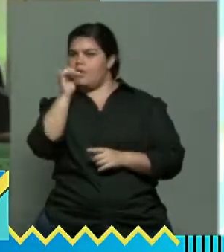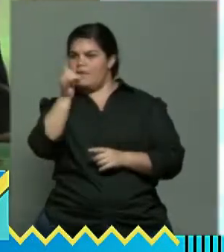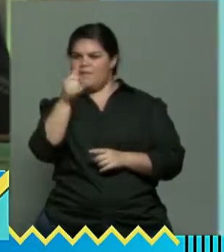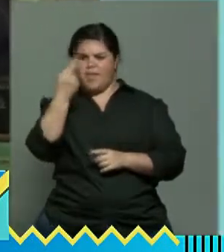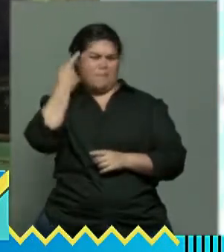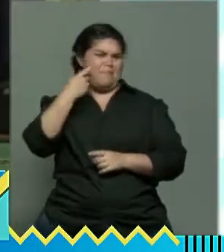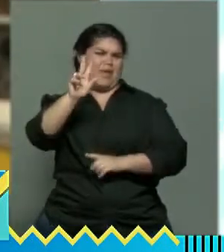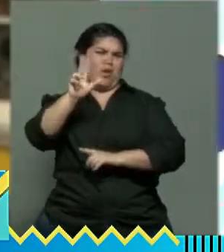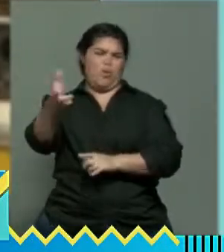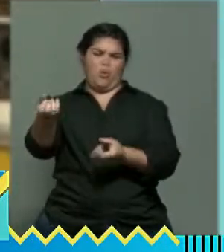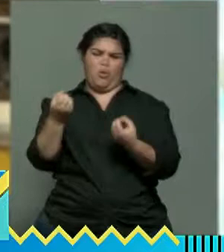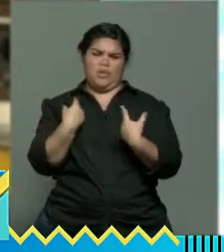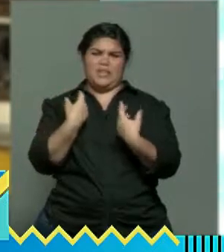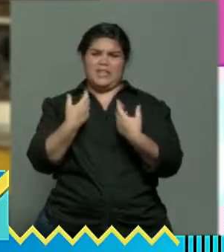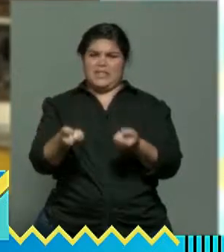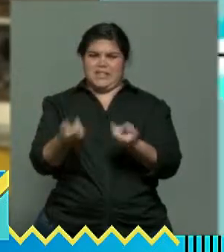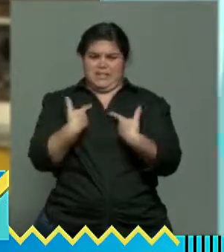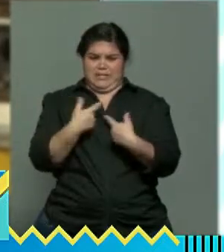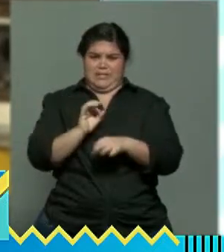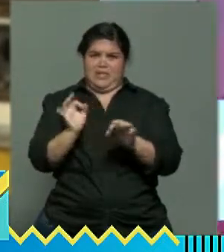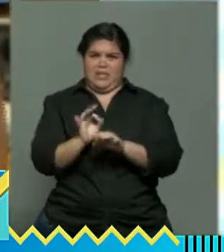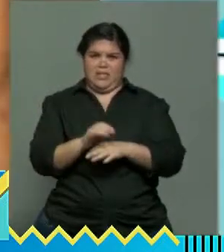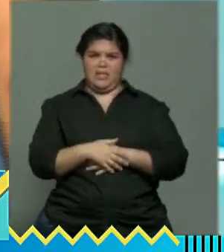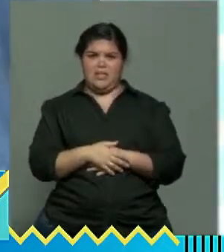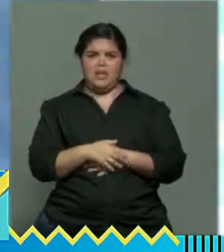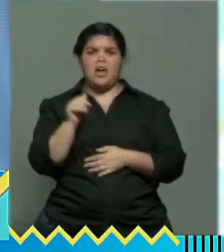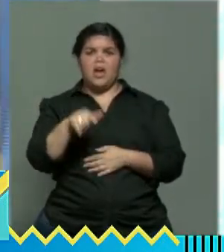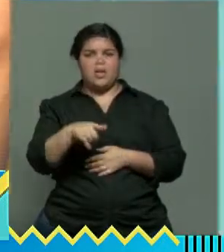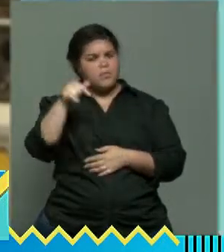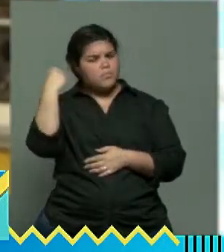dañinas todavía, quería que hicieras alguna reflexión